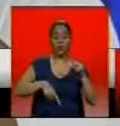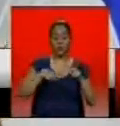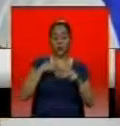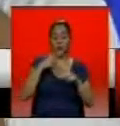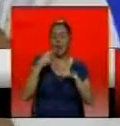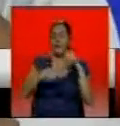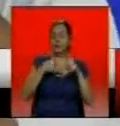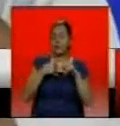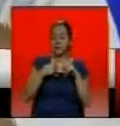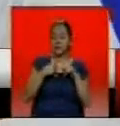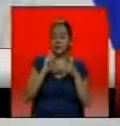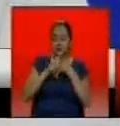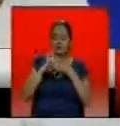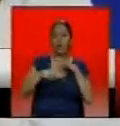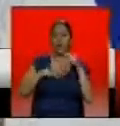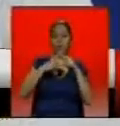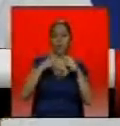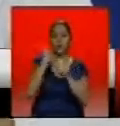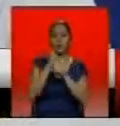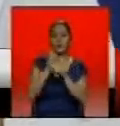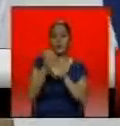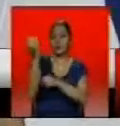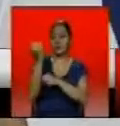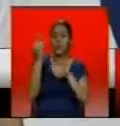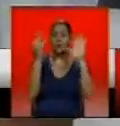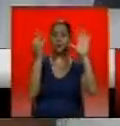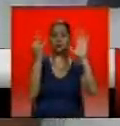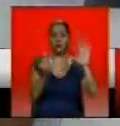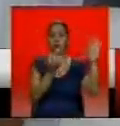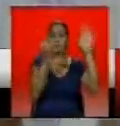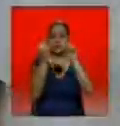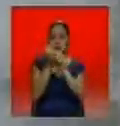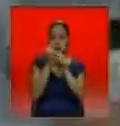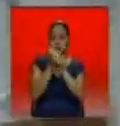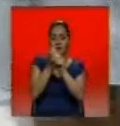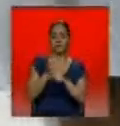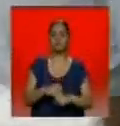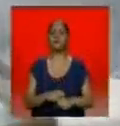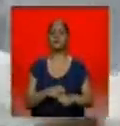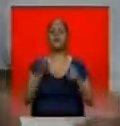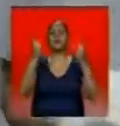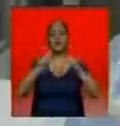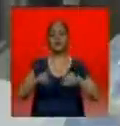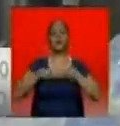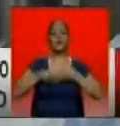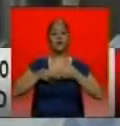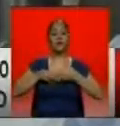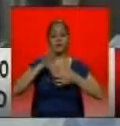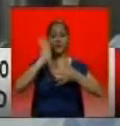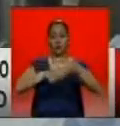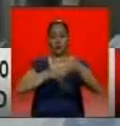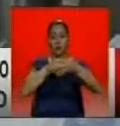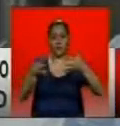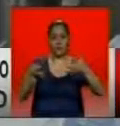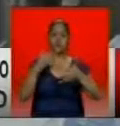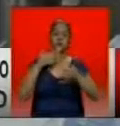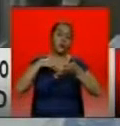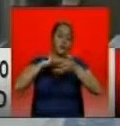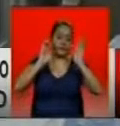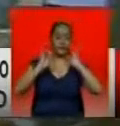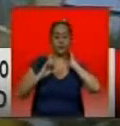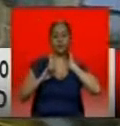8 horas, tan solo 6, haya cobrado por las 8 horas. También se establecería flexibilizar los horarios. Por ejemplo, en lugar de